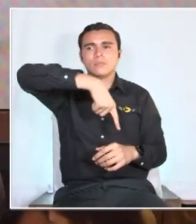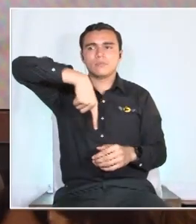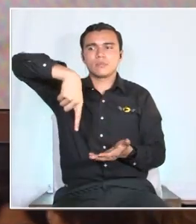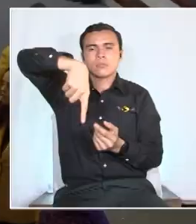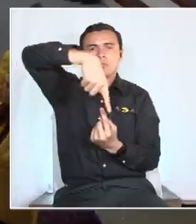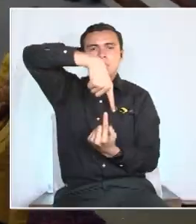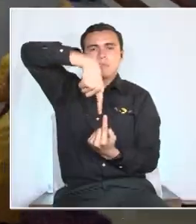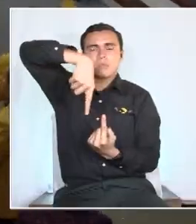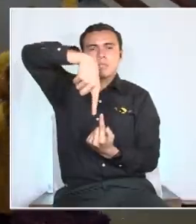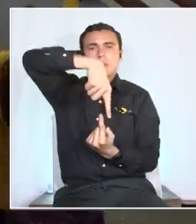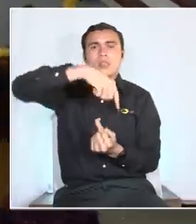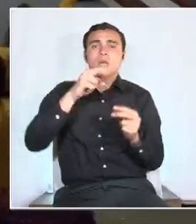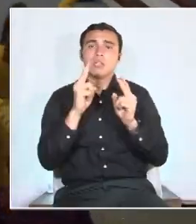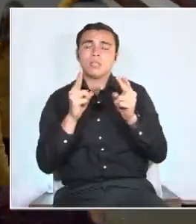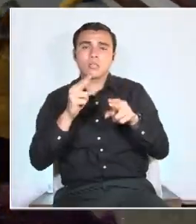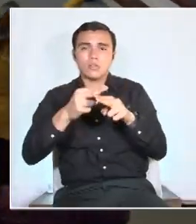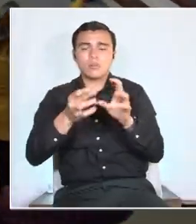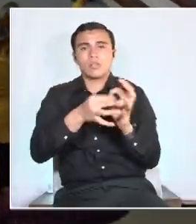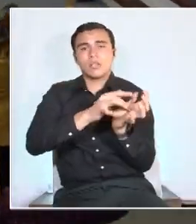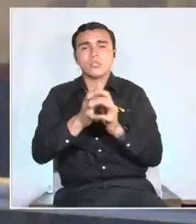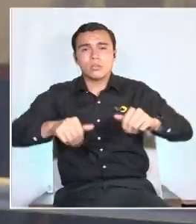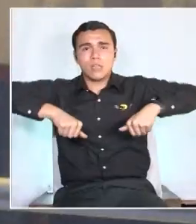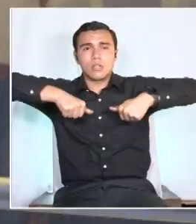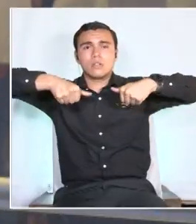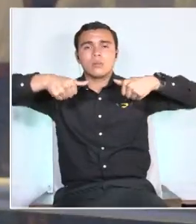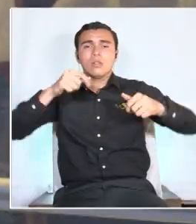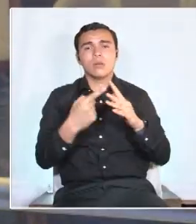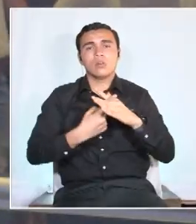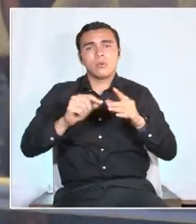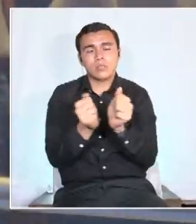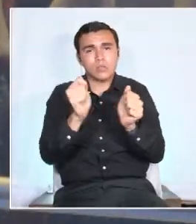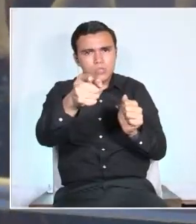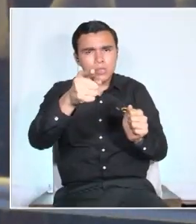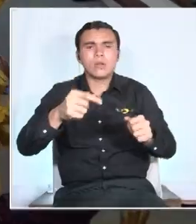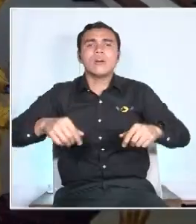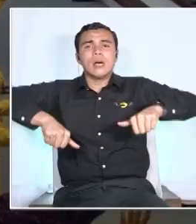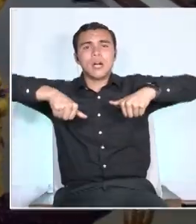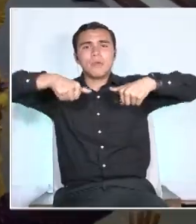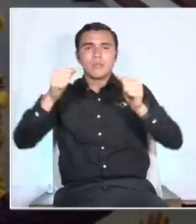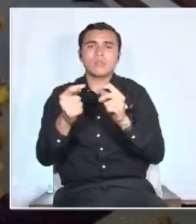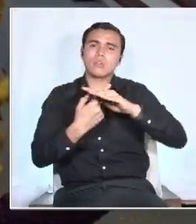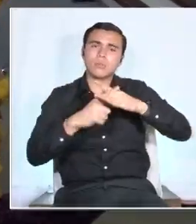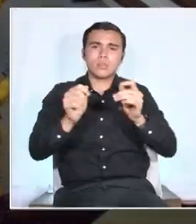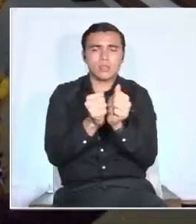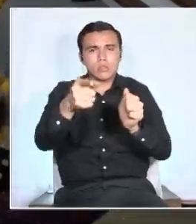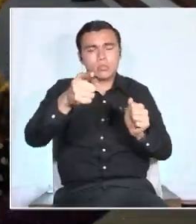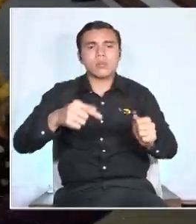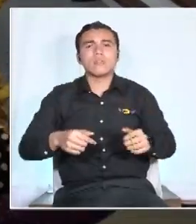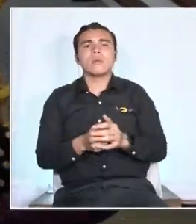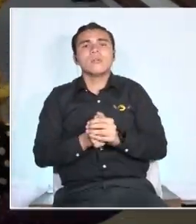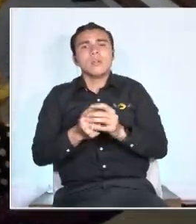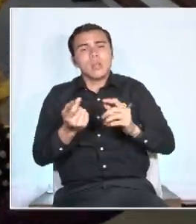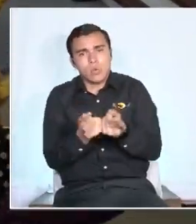Y ahora te digo en el nombre de Jesús, el avivamiento comienza contigo. El avivamiento comienza contigo.